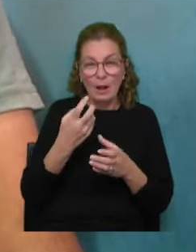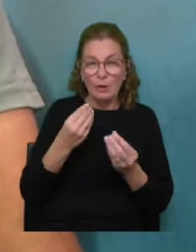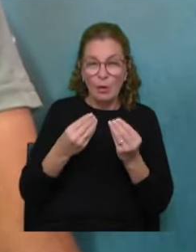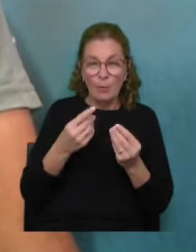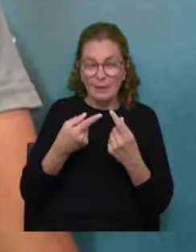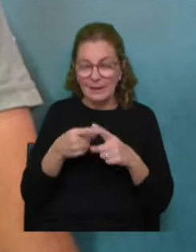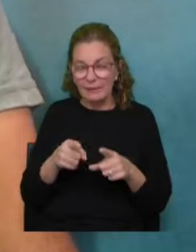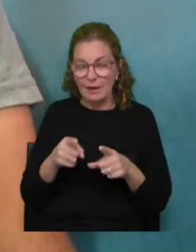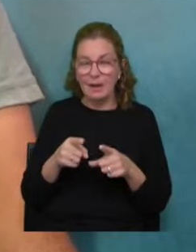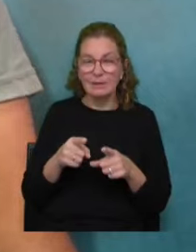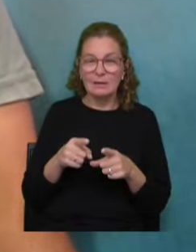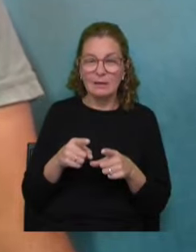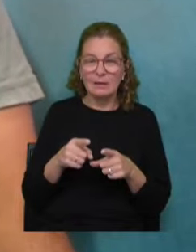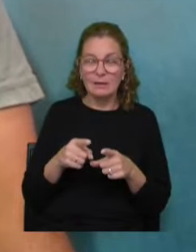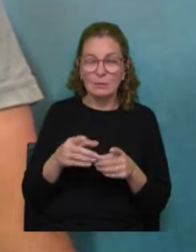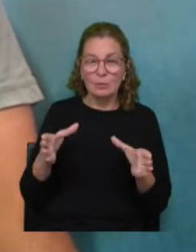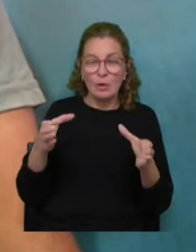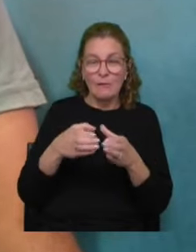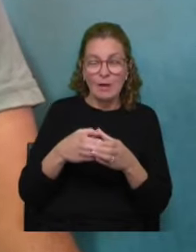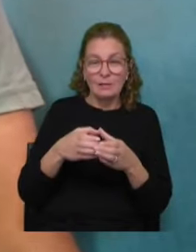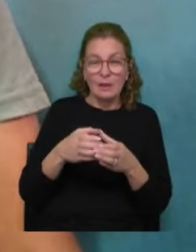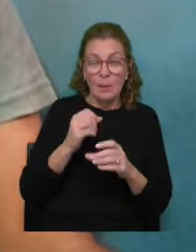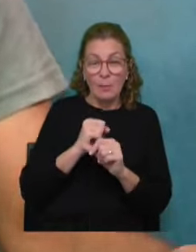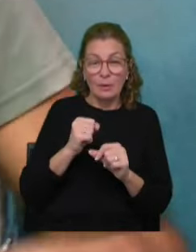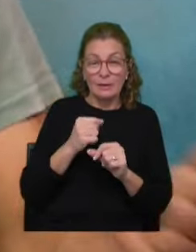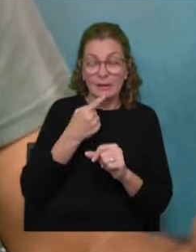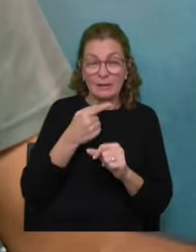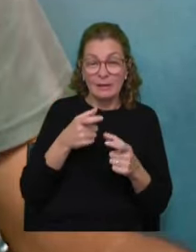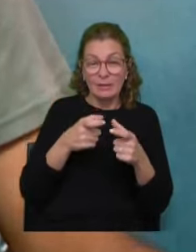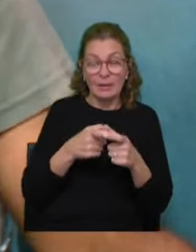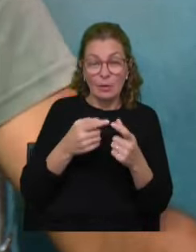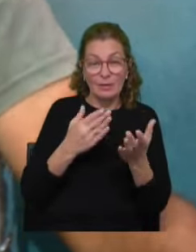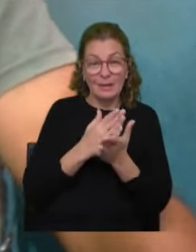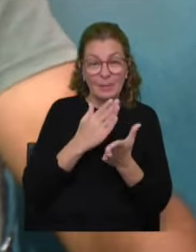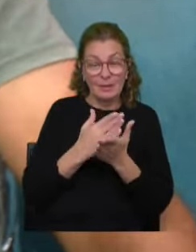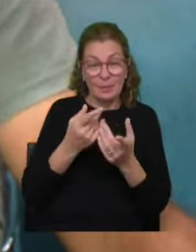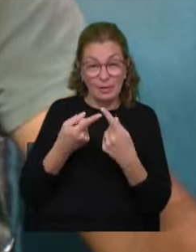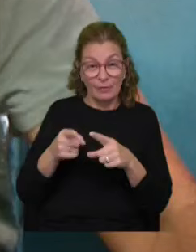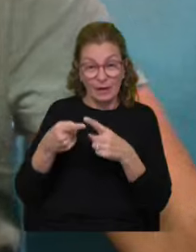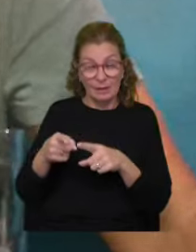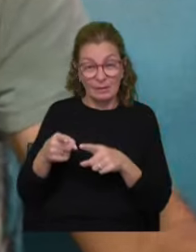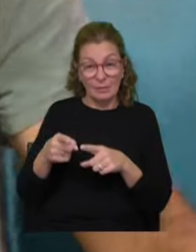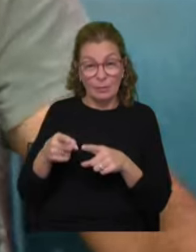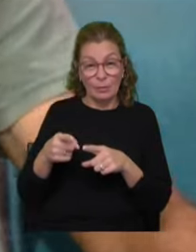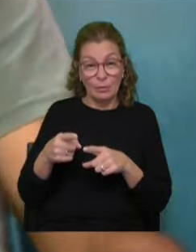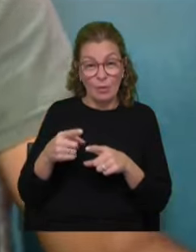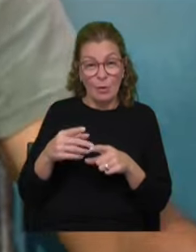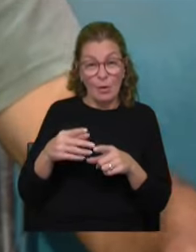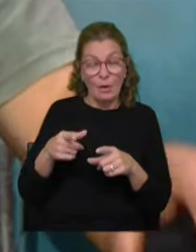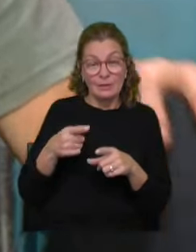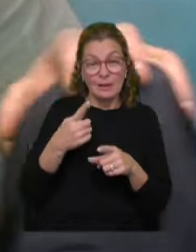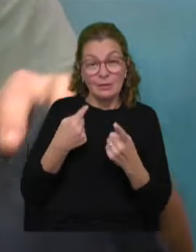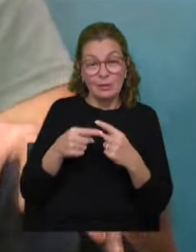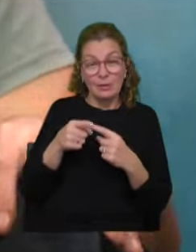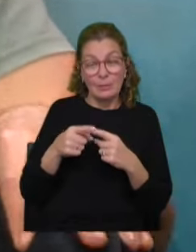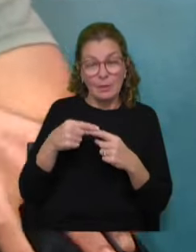sea diferente. Somos una banda que por suerte se pudo dar el lujo de sacar discos siempre diferentes, no nos saltamos a un estilo. Entonces